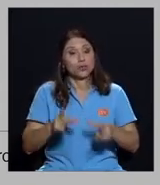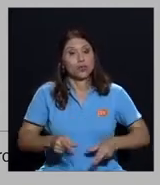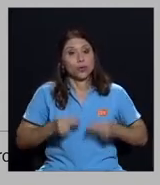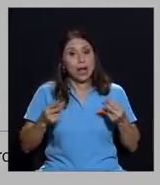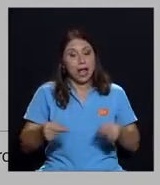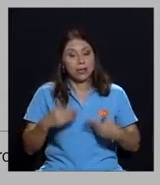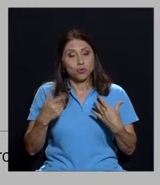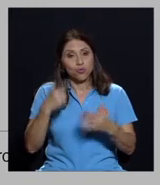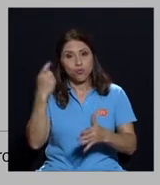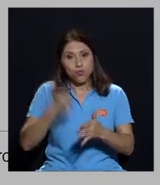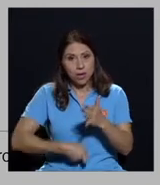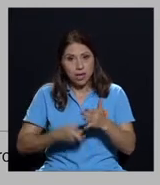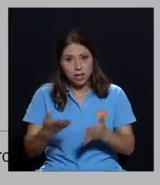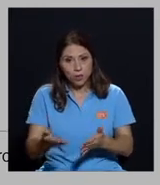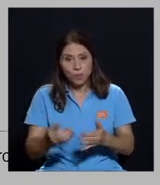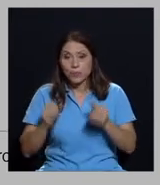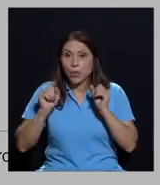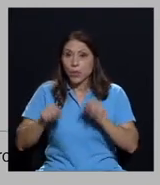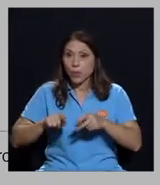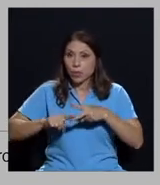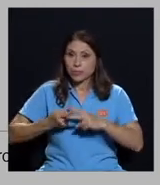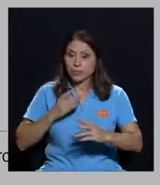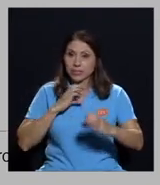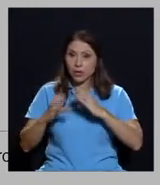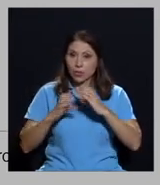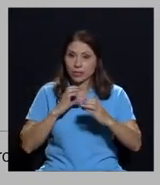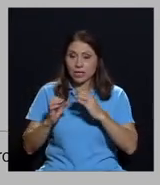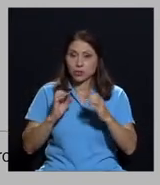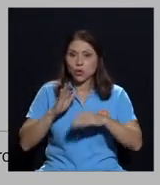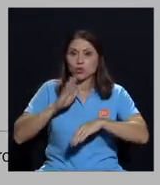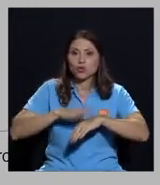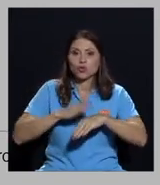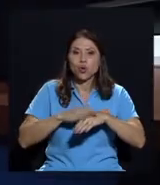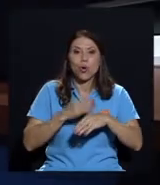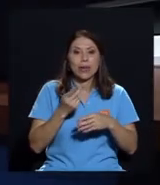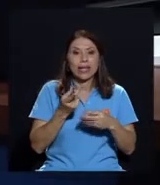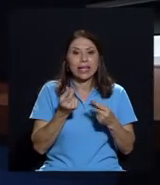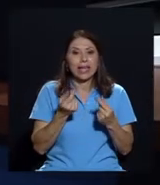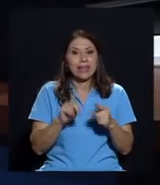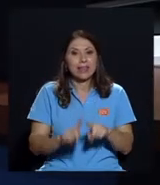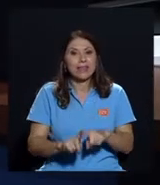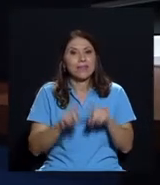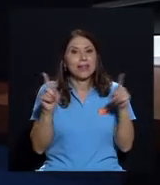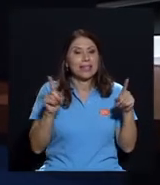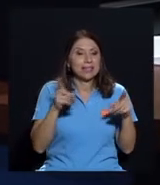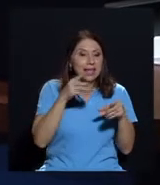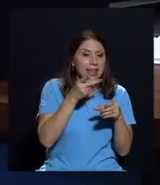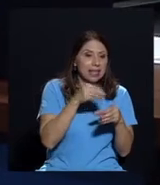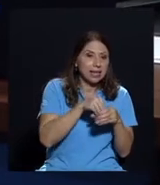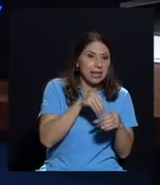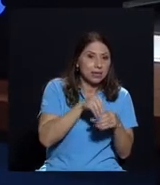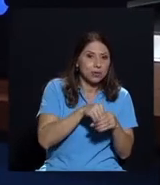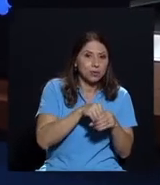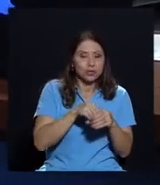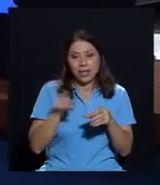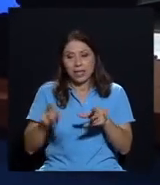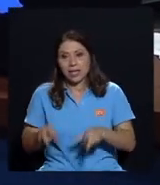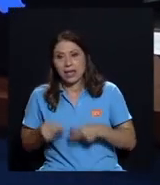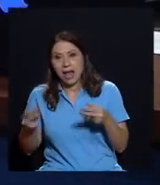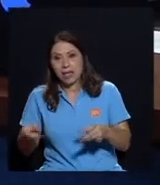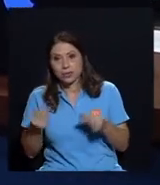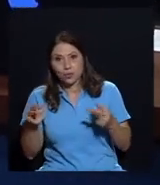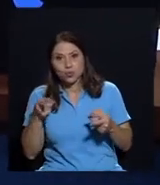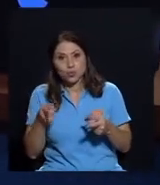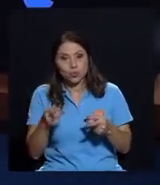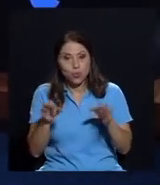podemos empezar esta conversación sobre el tema fiscal por el lado de los ingresos y de los gastos y probablemente ambas son muy importantes